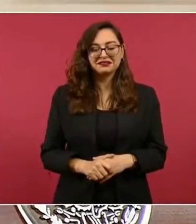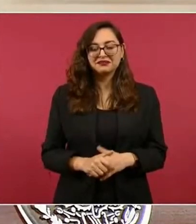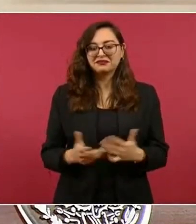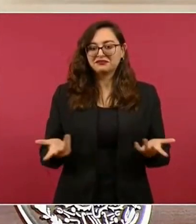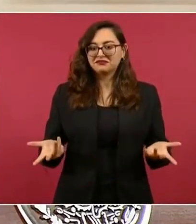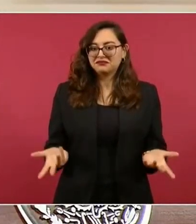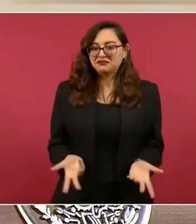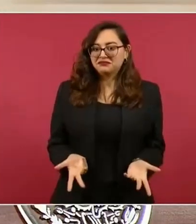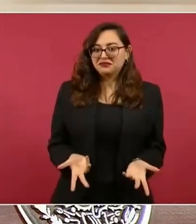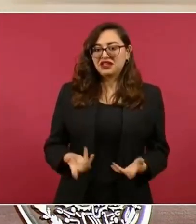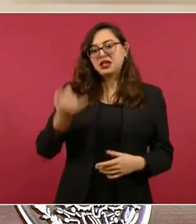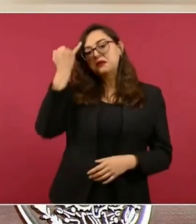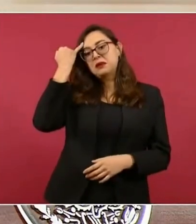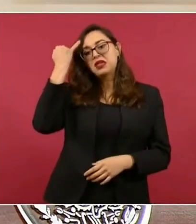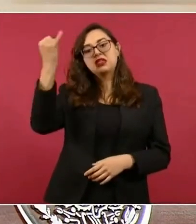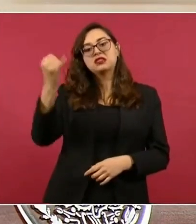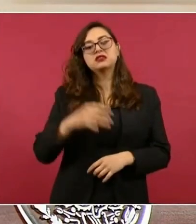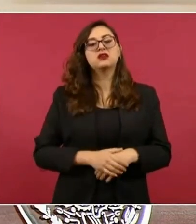del PAN,